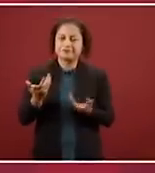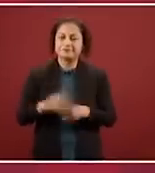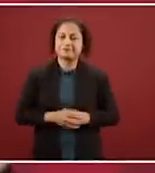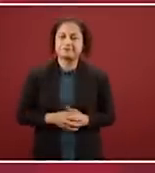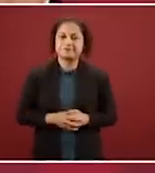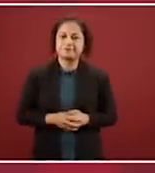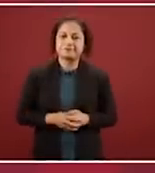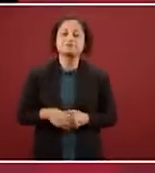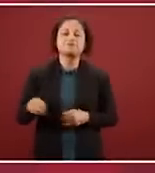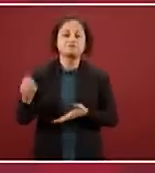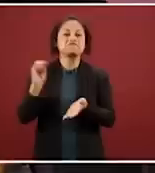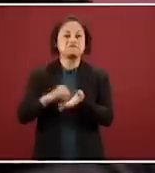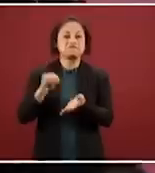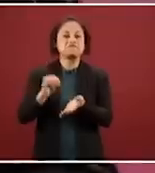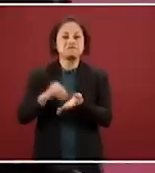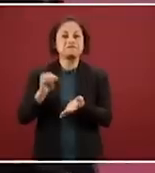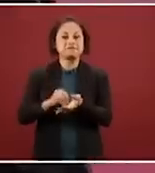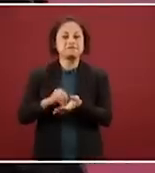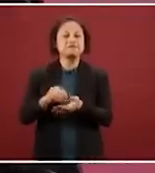y sus reacciones